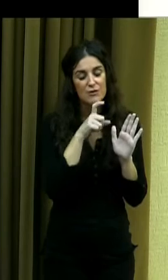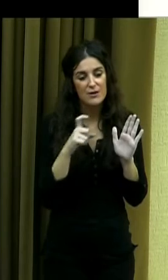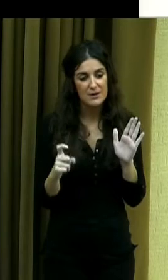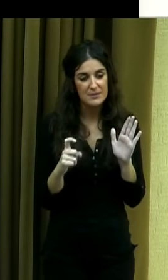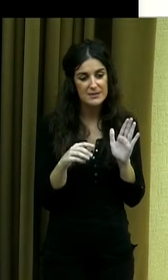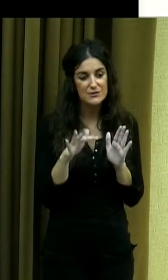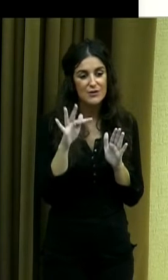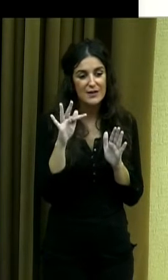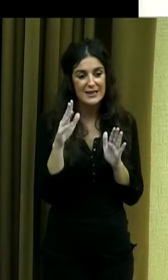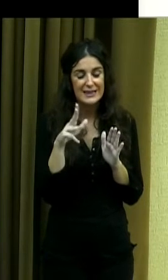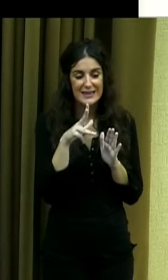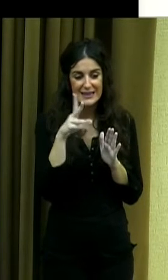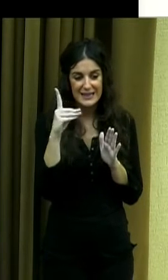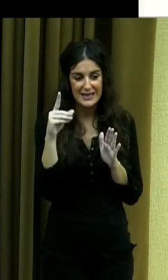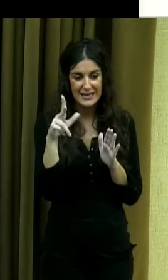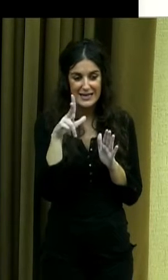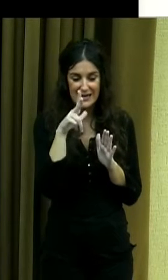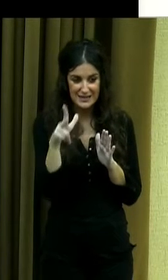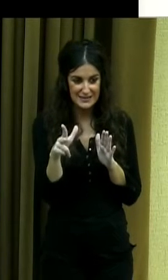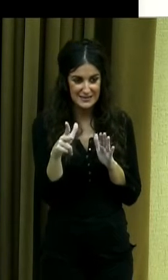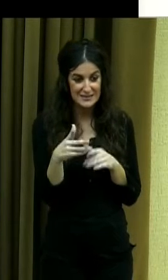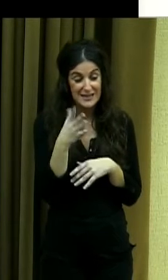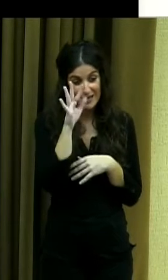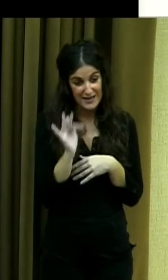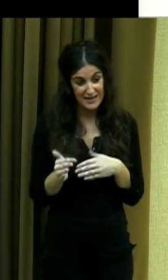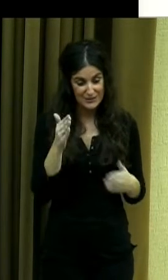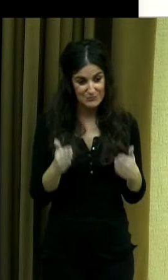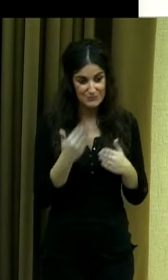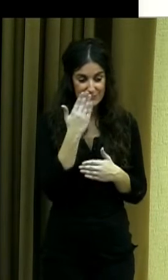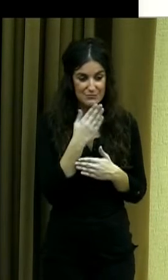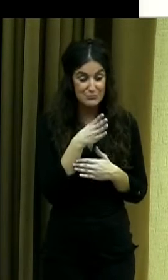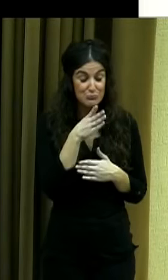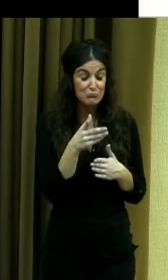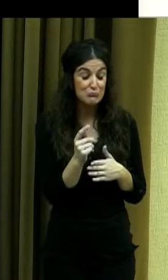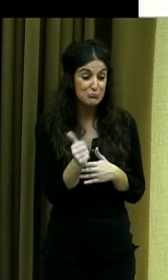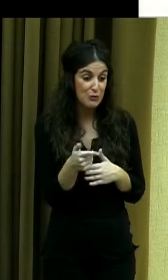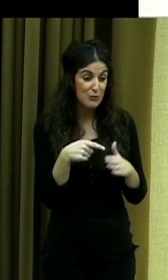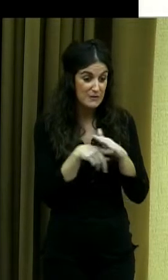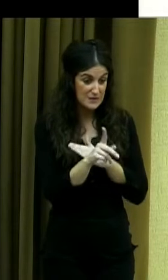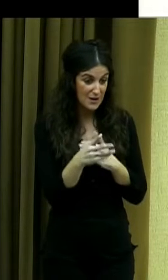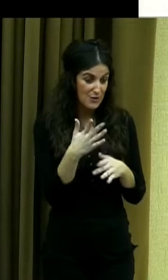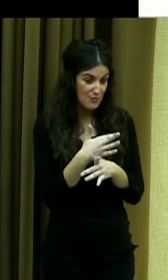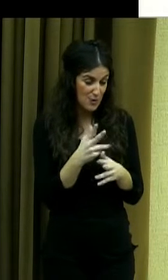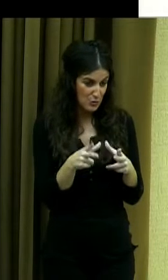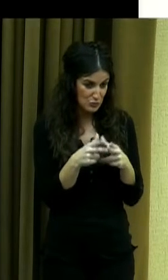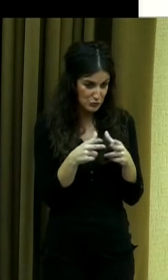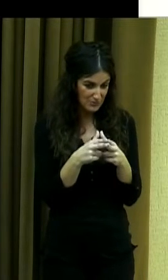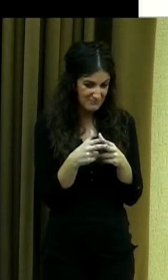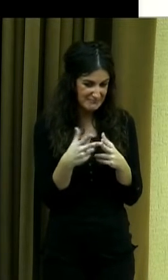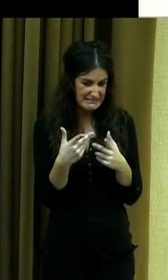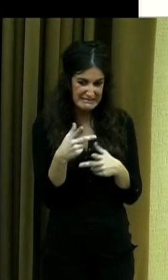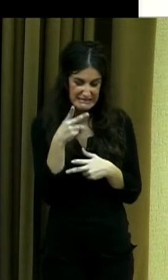del TDAH en el niño preescolar. Pobre desarrollo del juego social, pobre interés sostenido por el